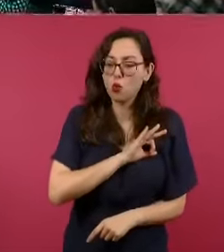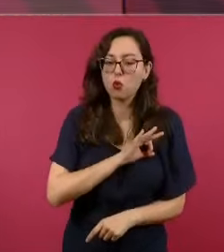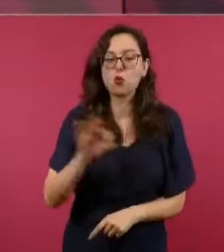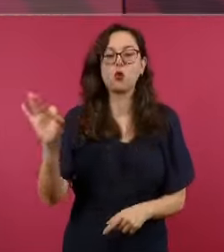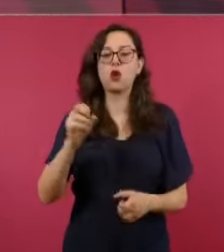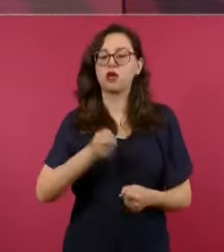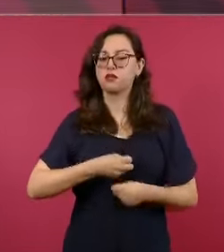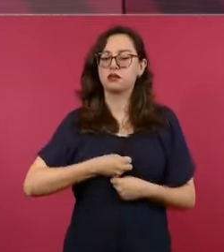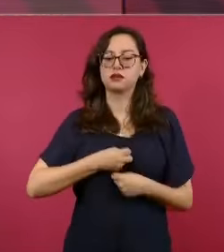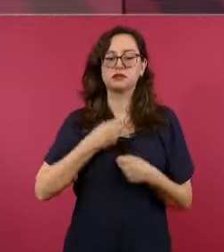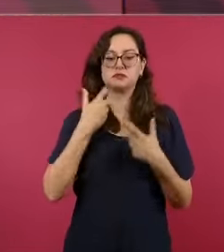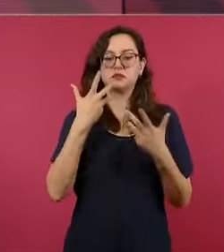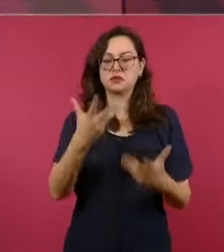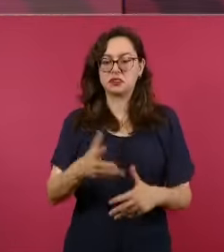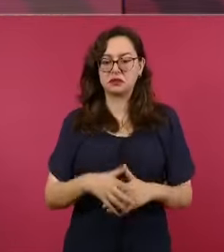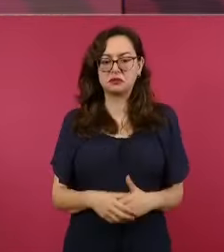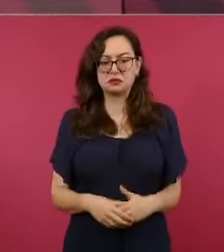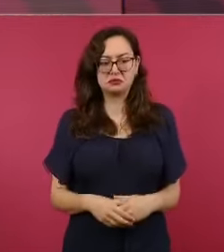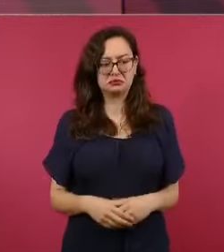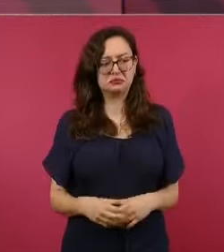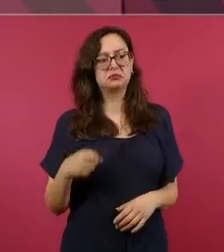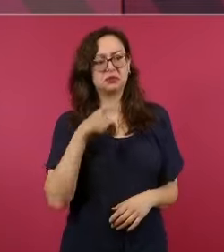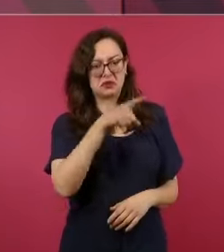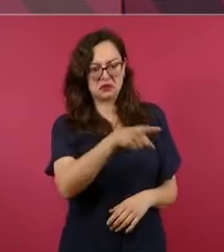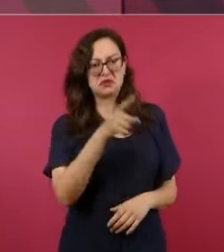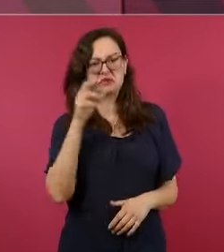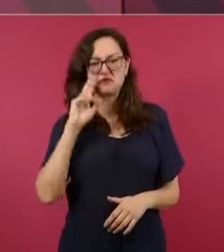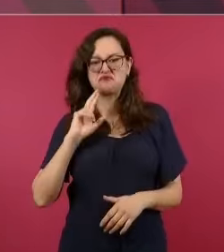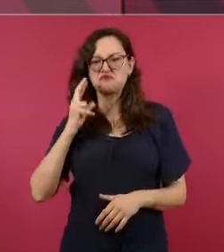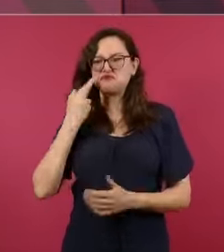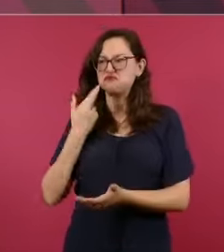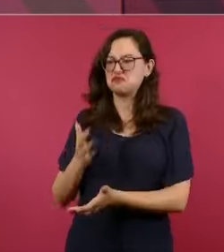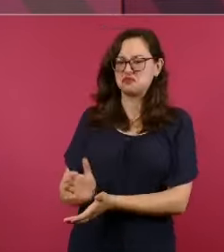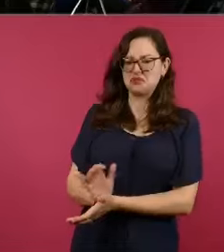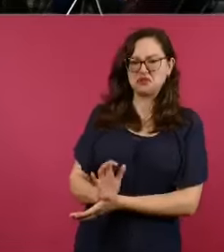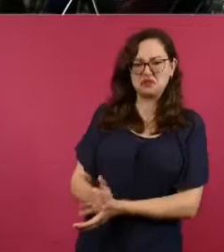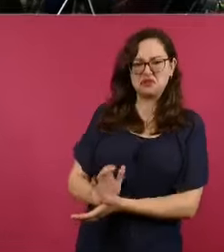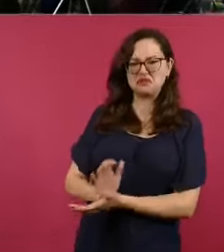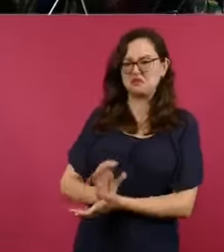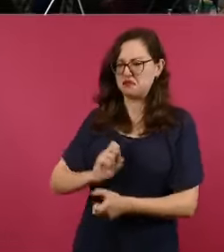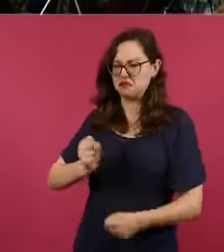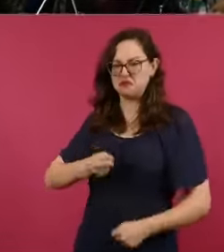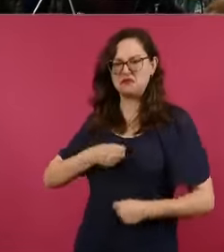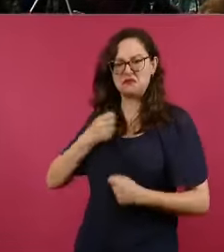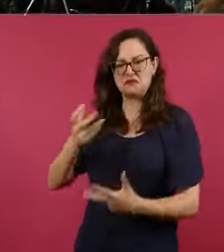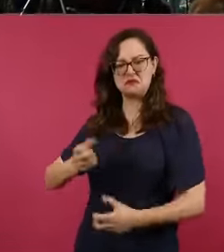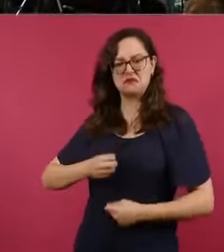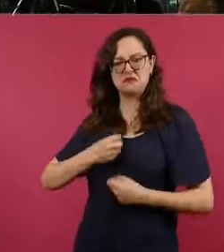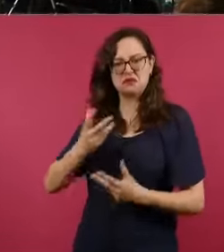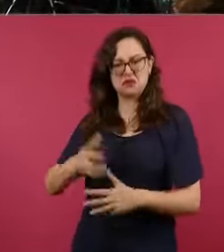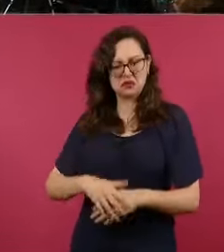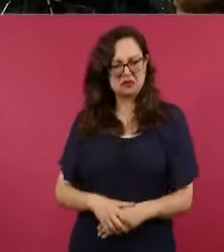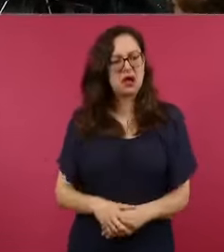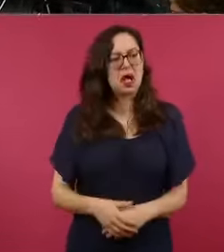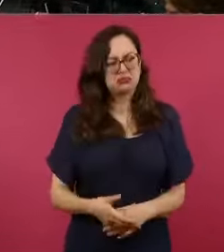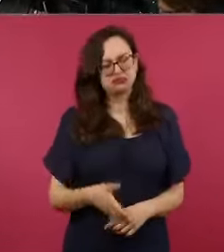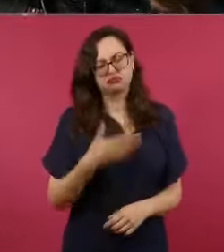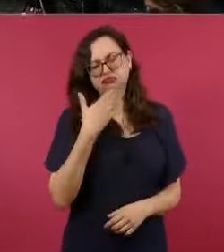se manifieste el que sea clasista tiene el derecho de